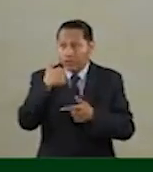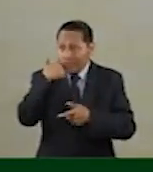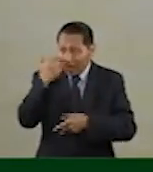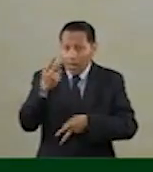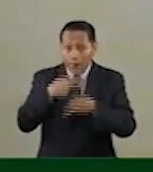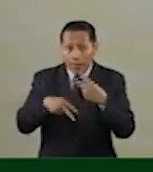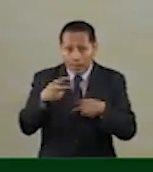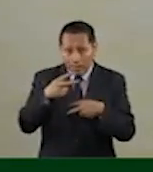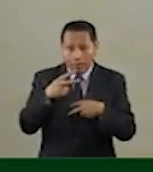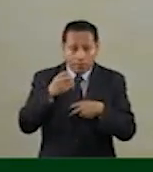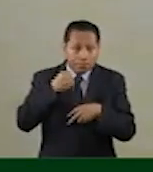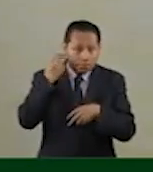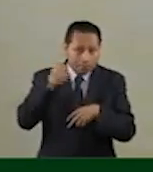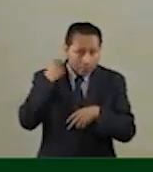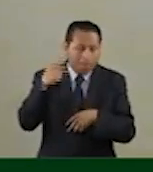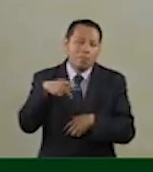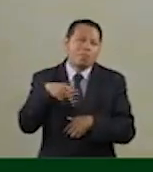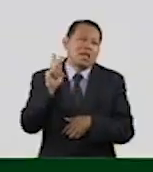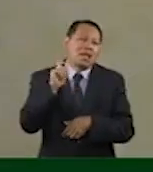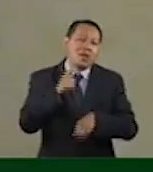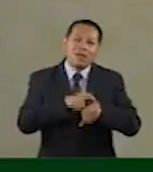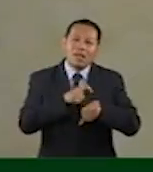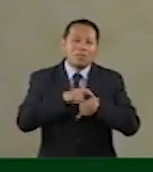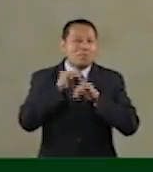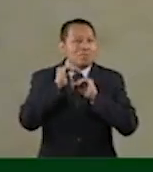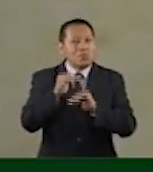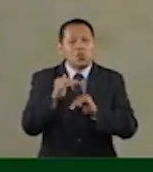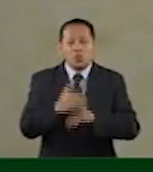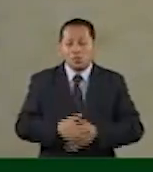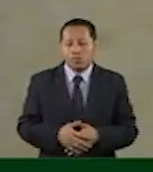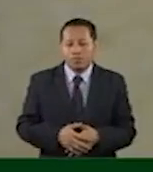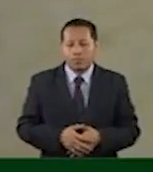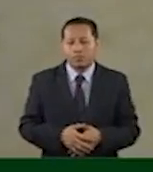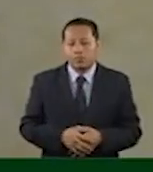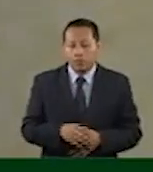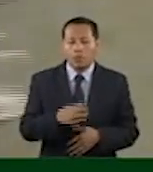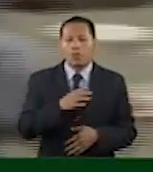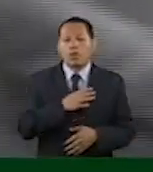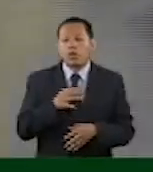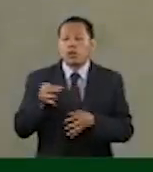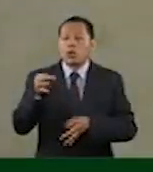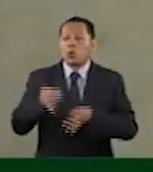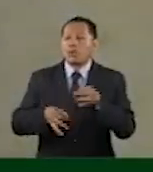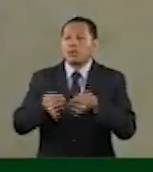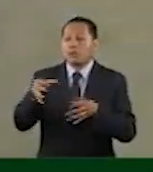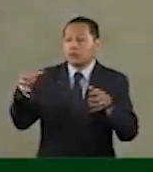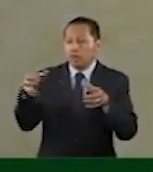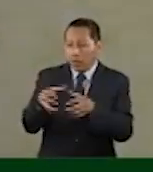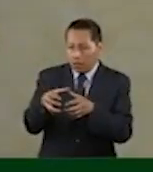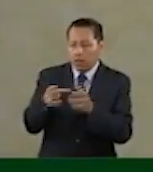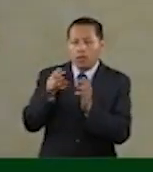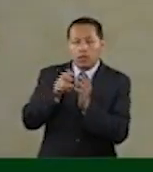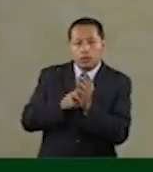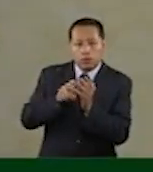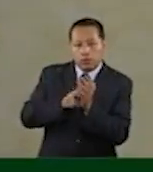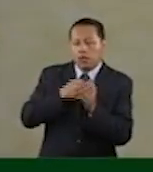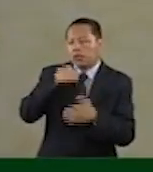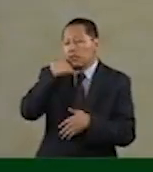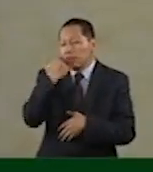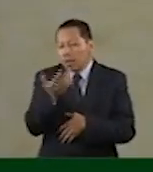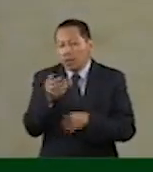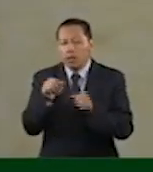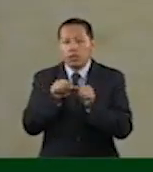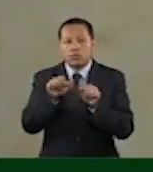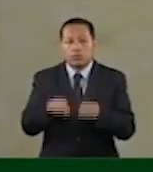por la limitación que tenemos también de tiempo la iniciativa de reforma al poder judicial pretende desmantelar el